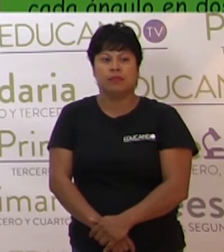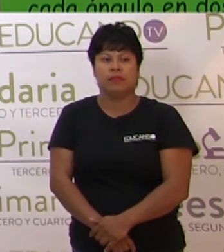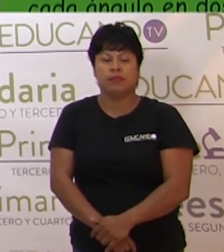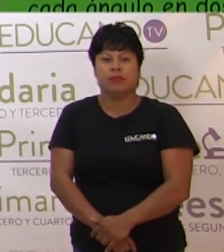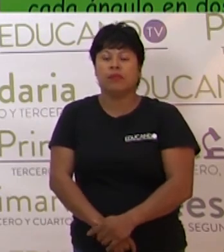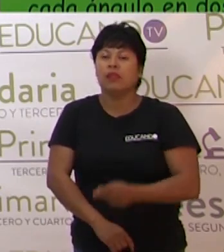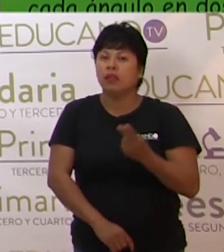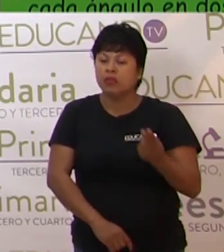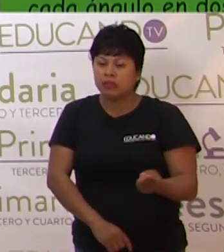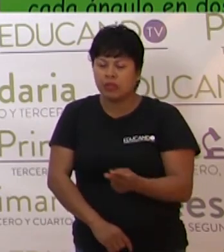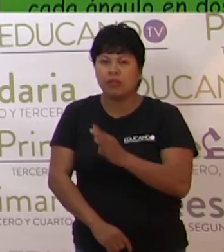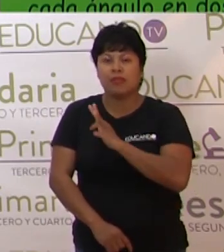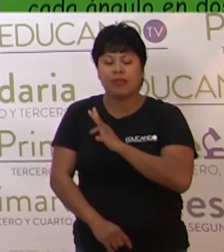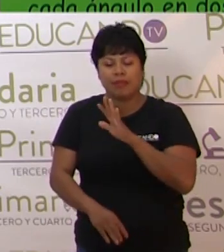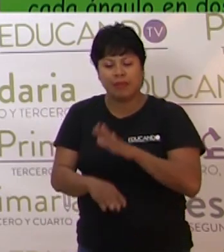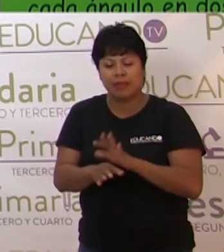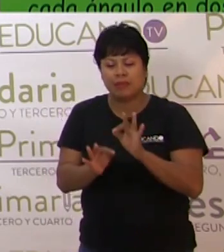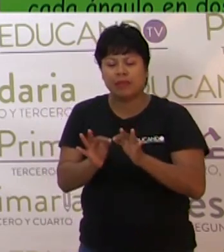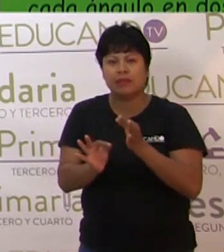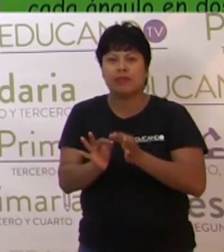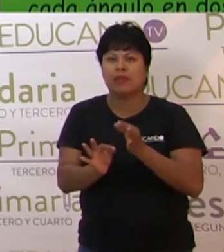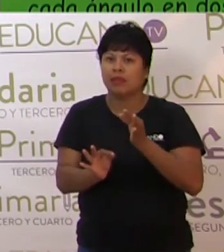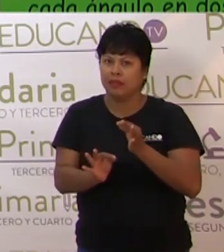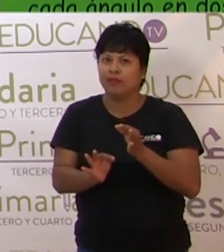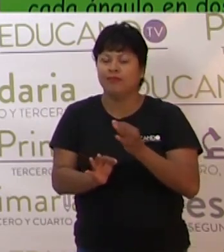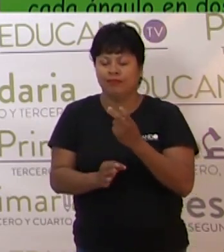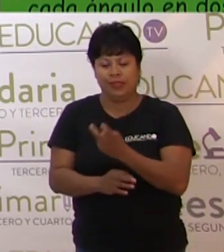a ustedes les va a quedar mucho más exactos